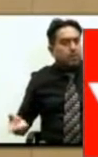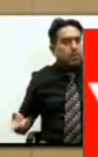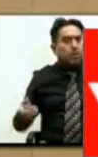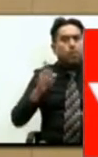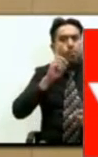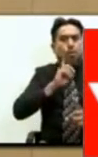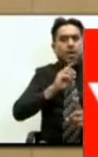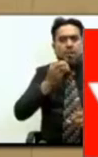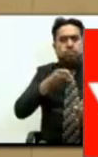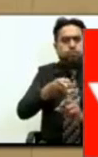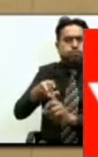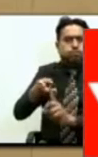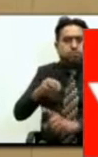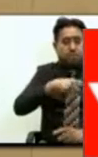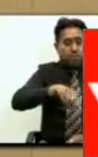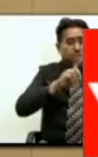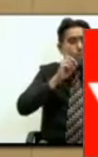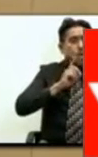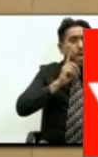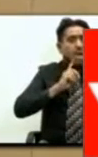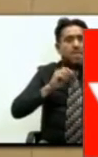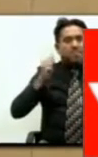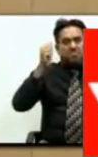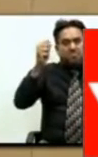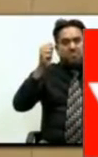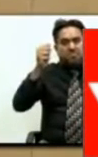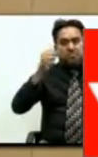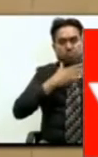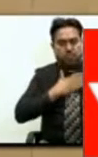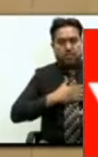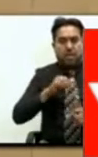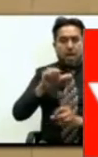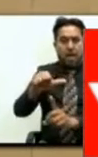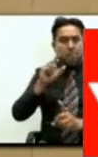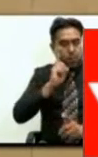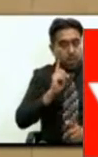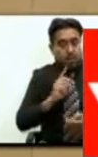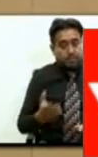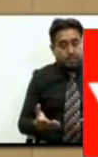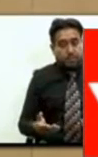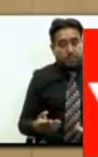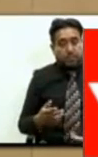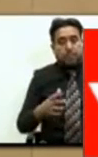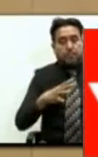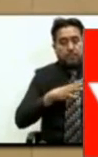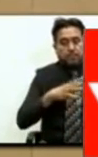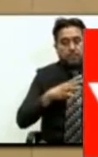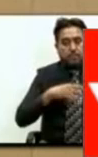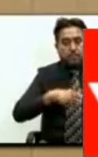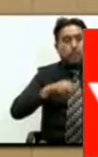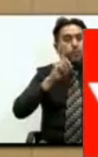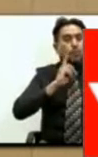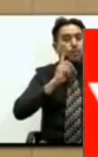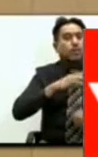mujeres exigiendo justicia para otras mujeres y efectivamente se encontraron con la